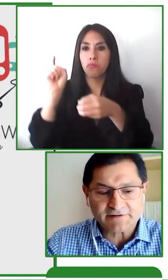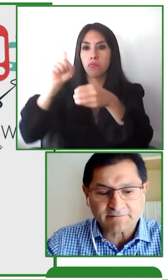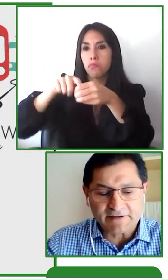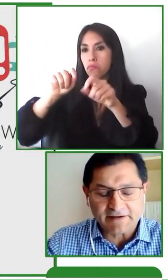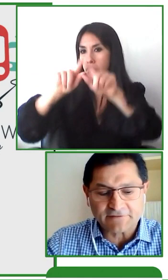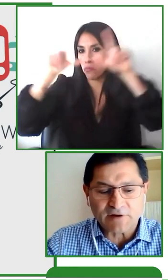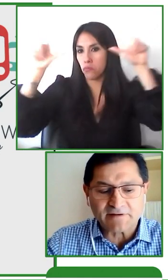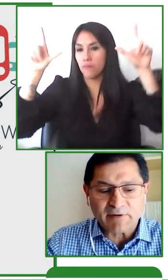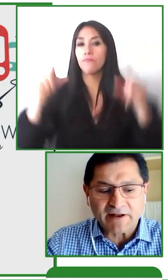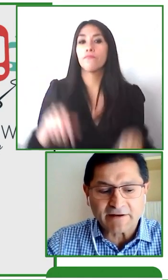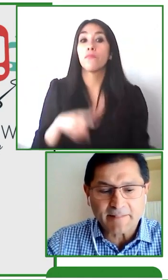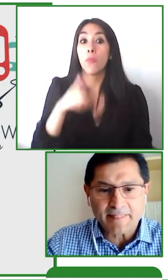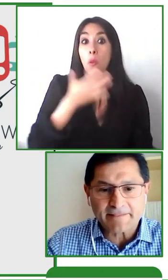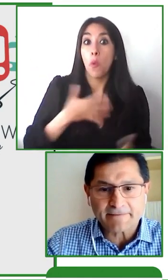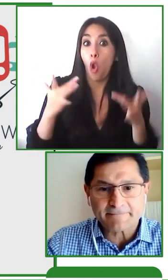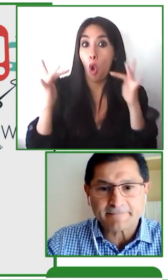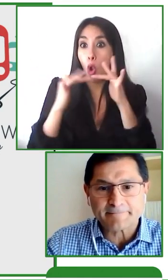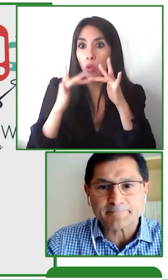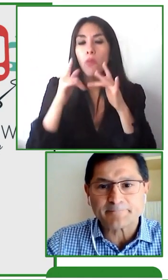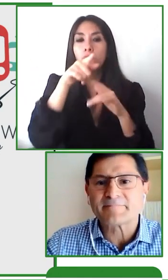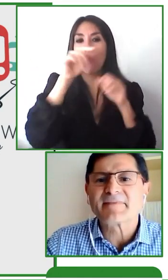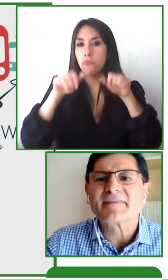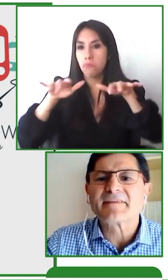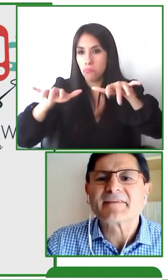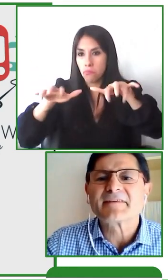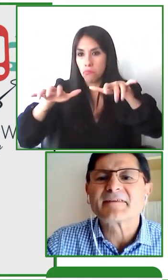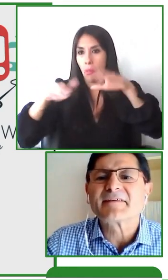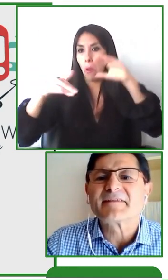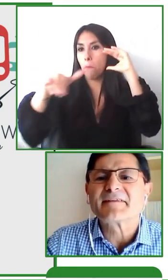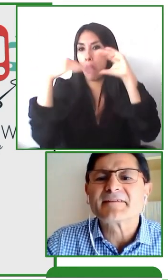atenderemos durante el panel.